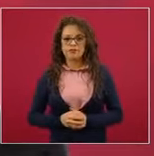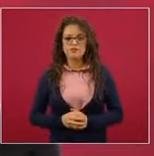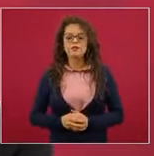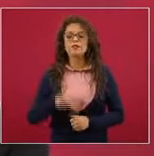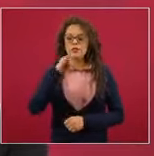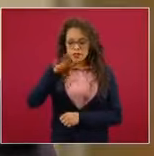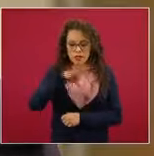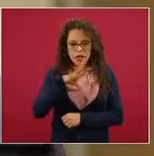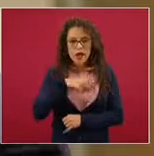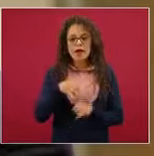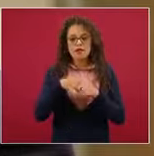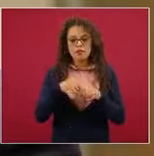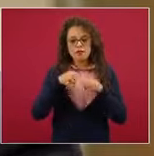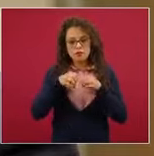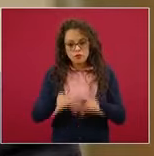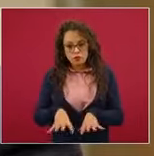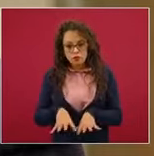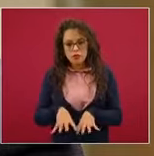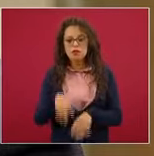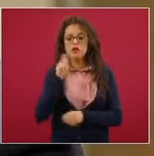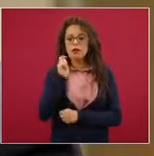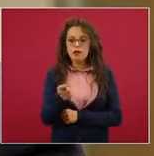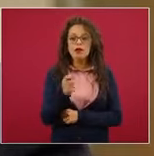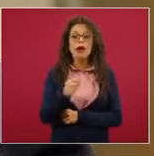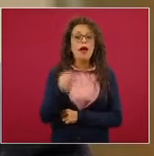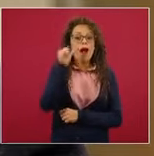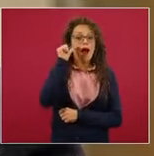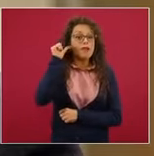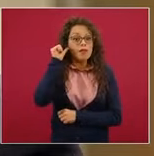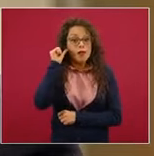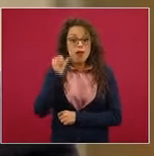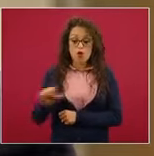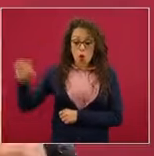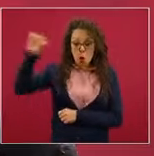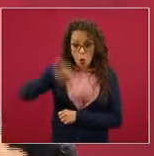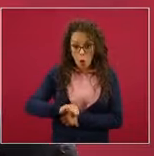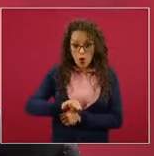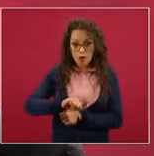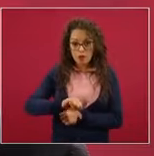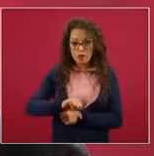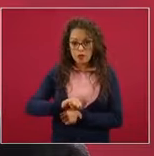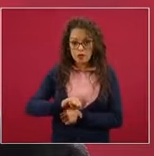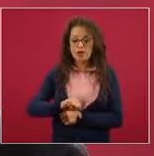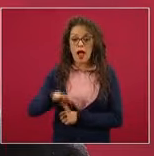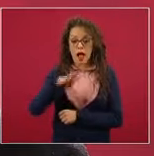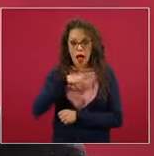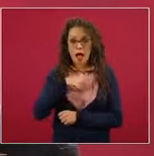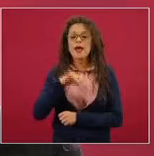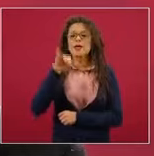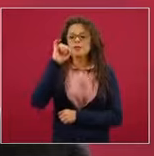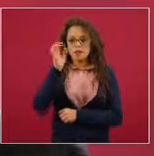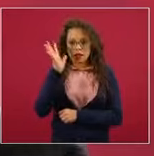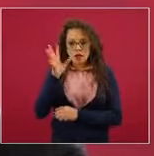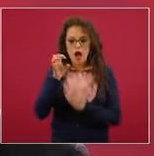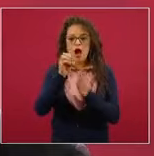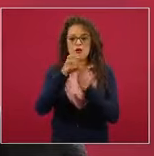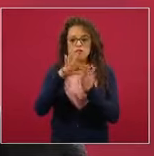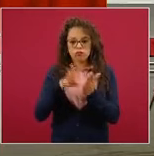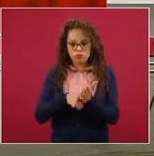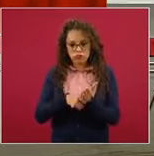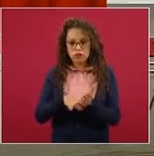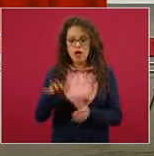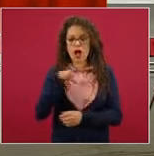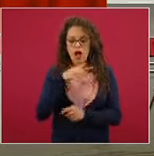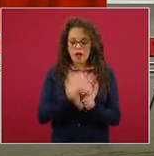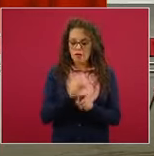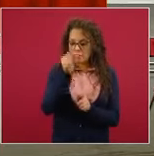los casos que aparecieron de ayer para hoy, eso lo graficamos en las curvas epidémicas que están disponibles en los